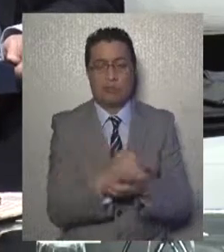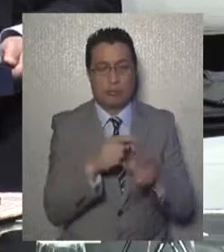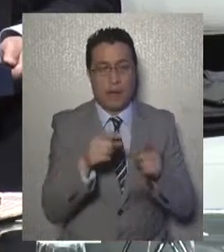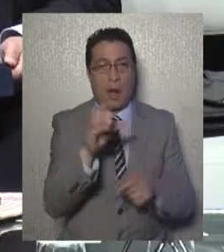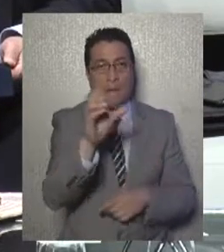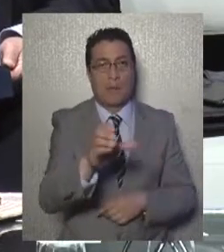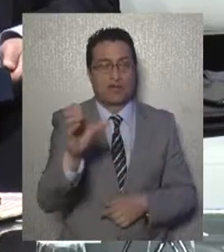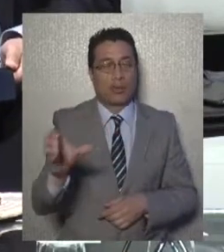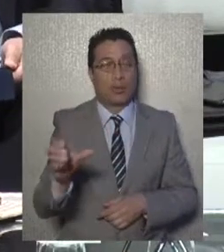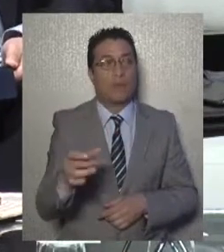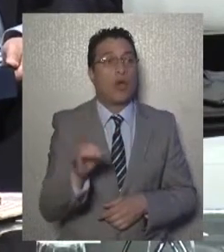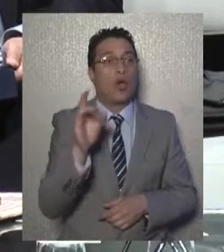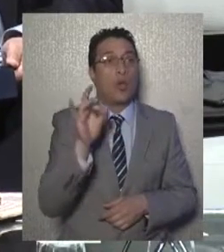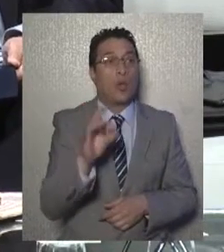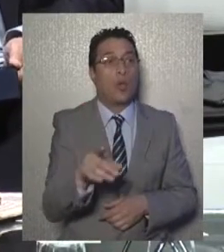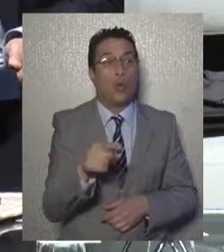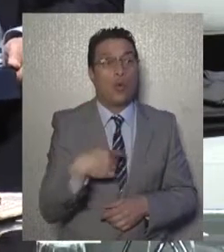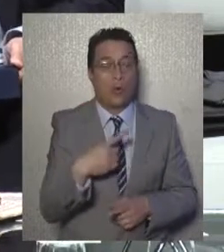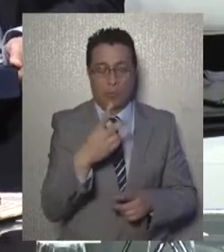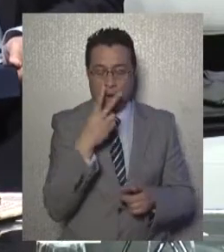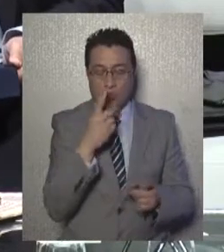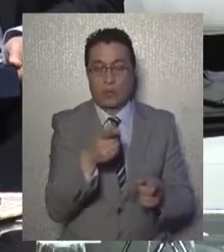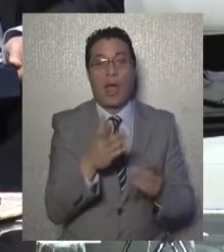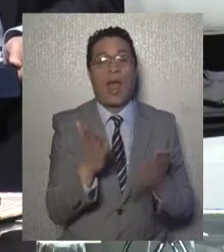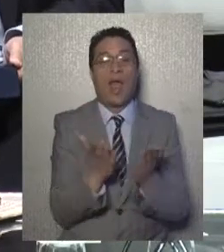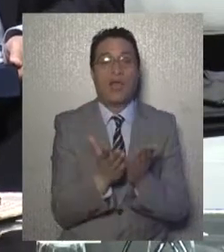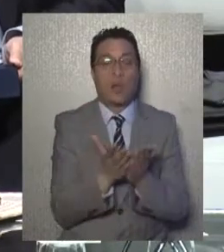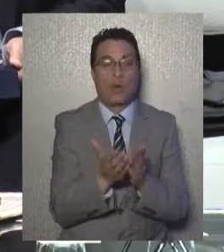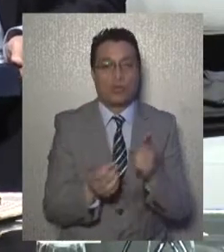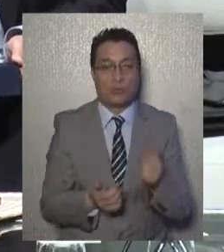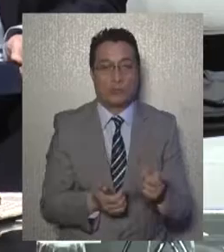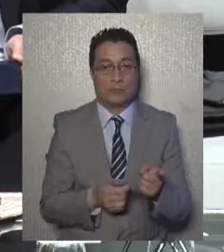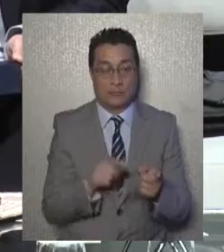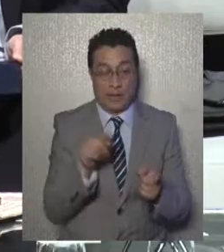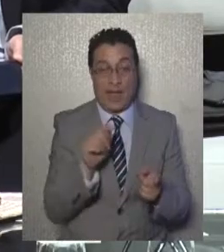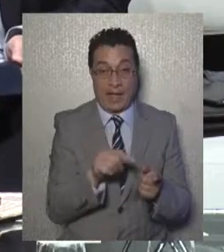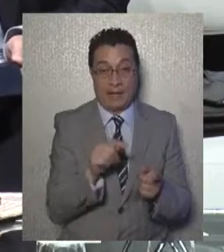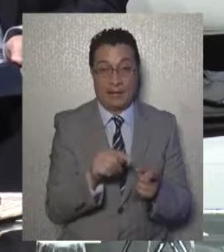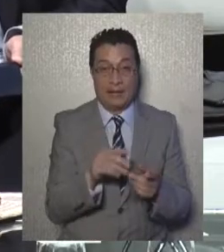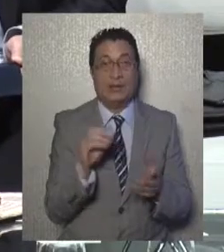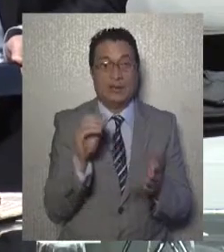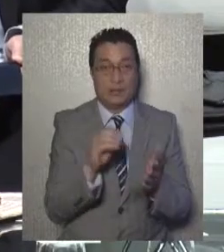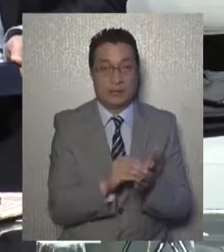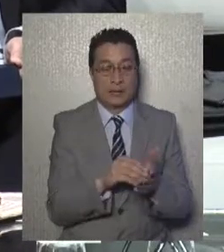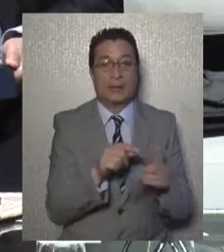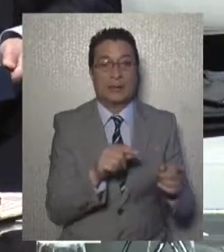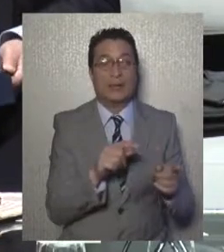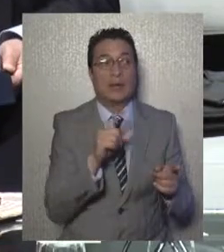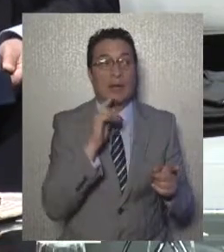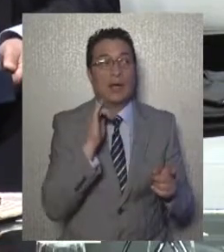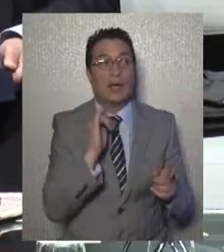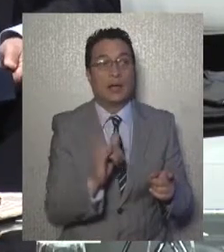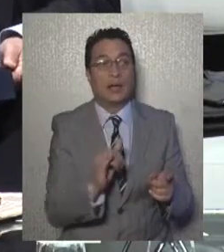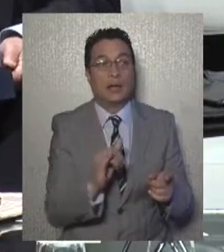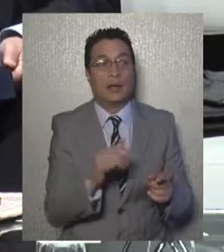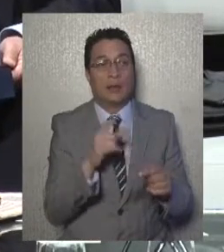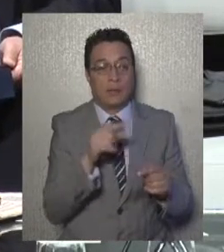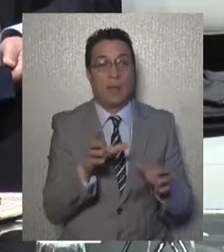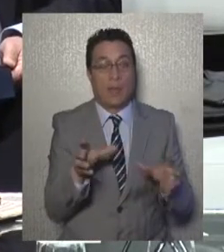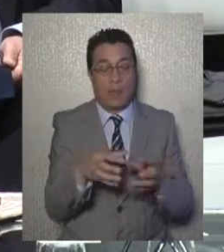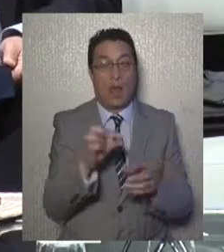personas? El único que al menos yo conozco es la educación. Y aquí se aplica, y en el caso de la productividad